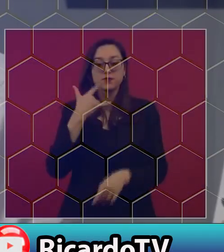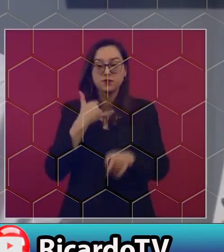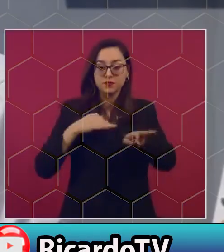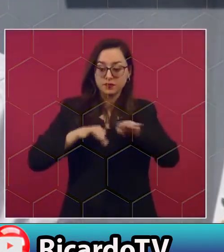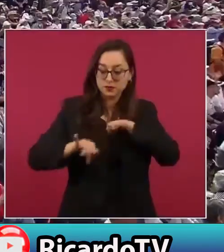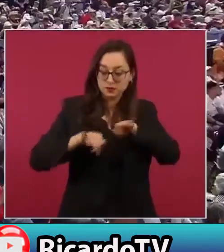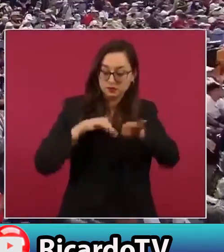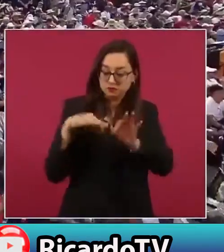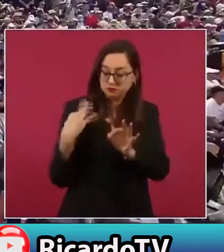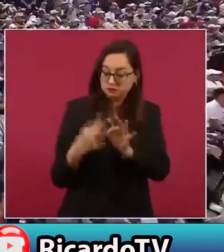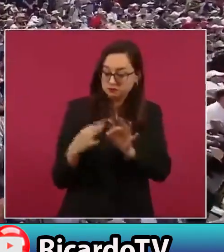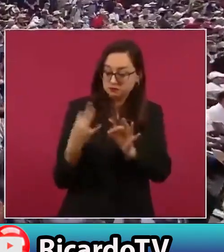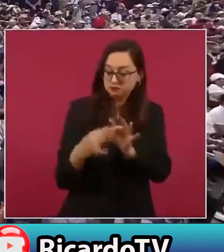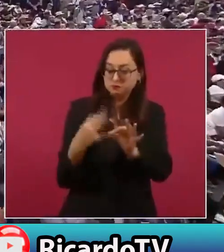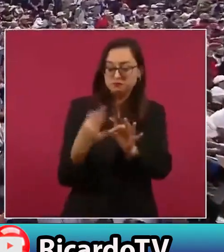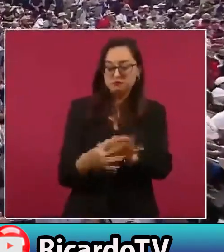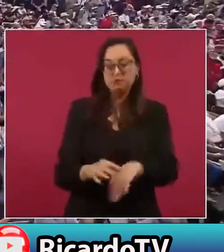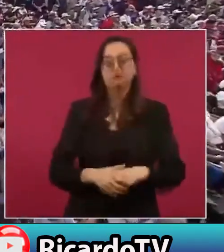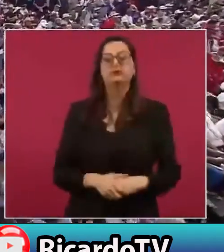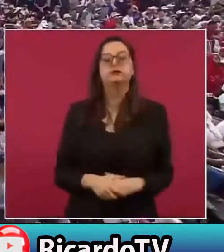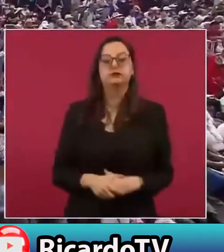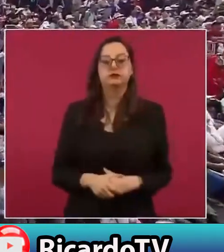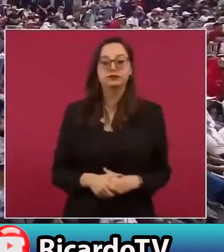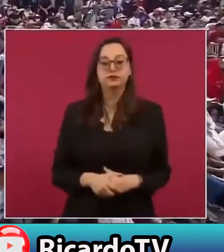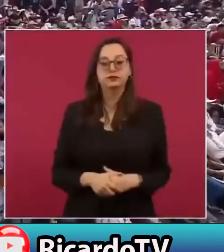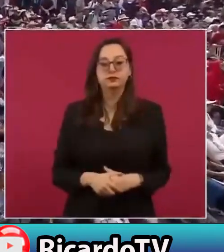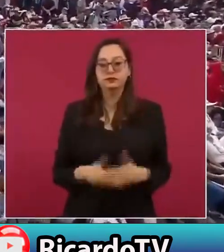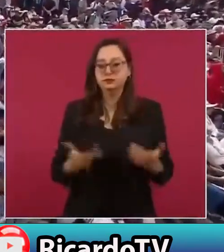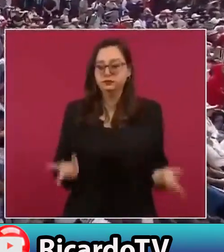república no ha habido